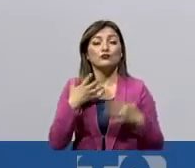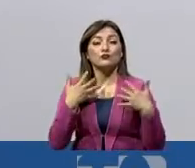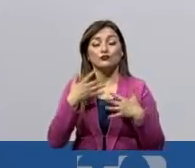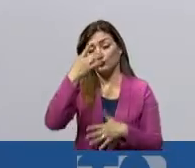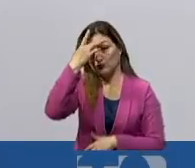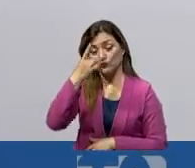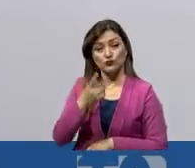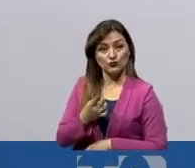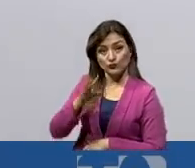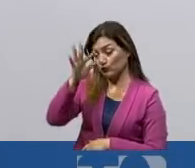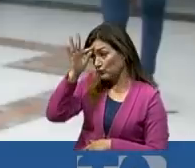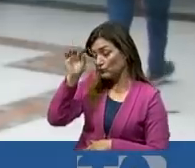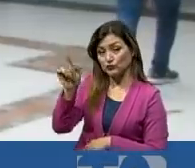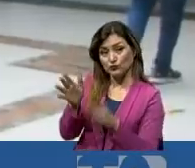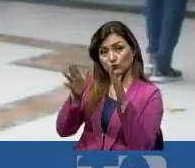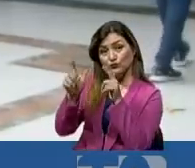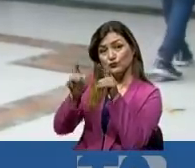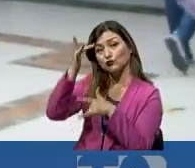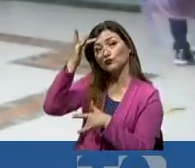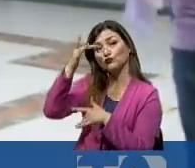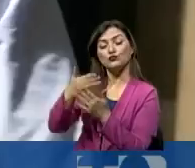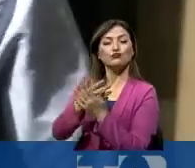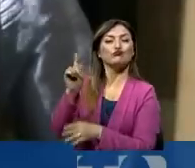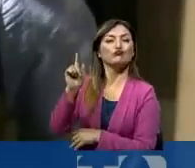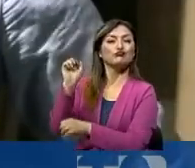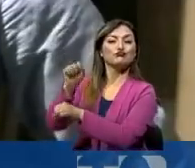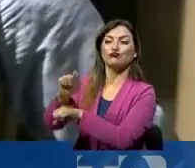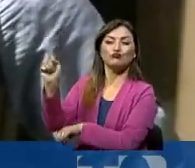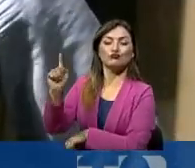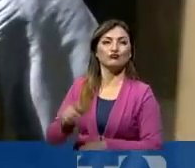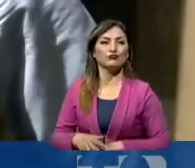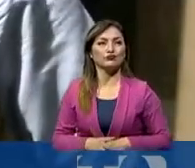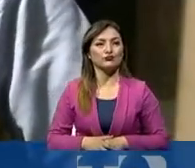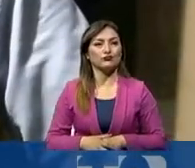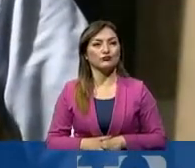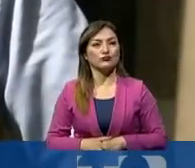de la decisión del hospital sobre no atender a pacientes nuevos. Muy mal.